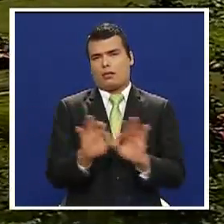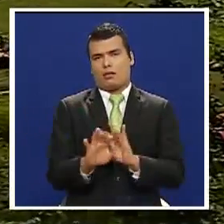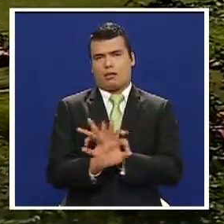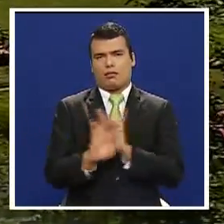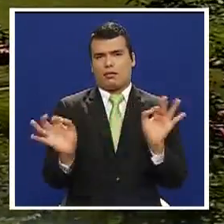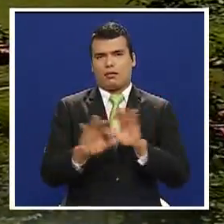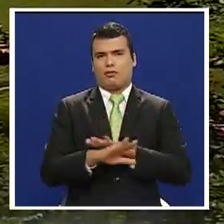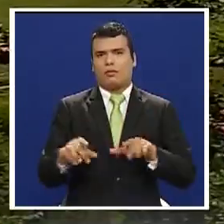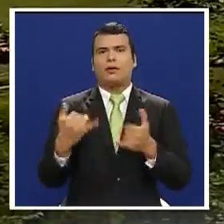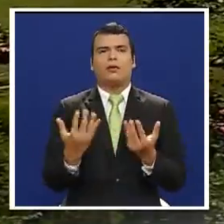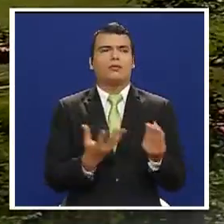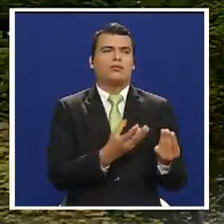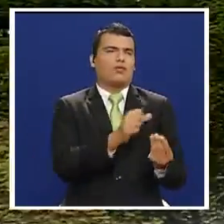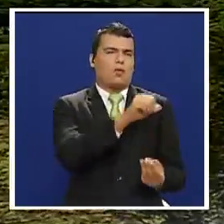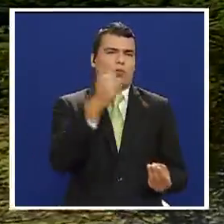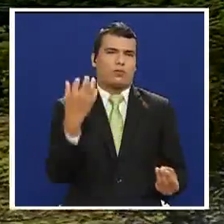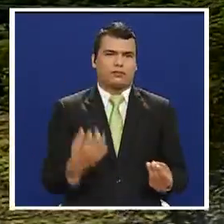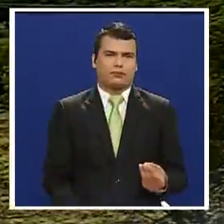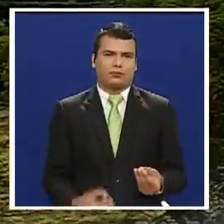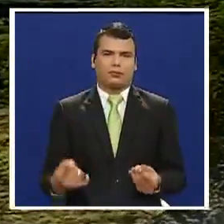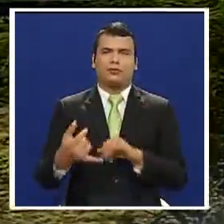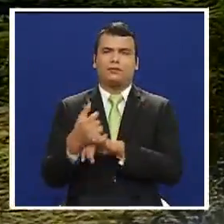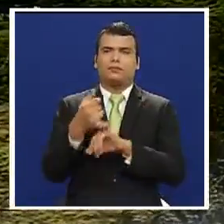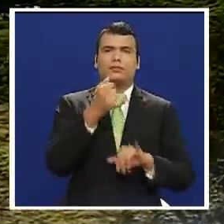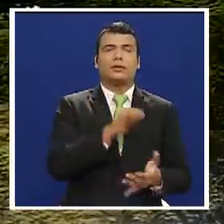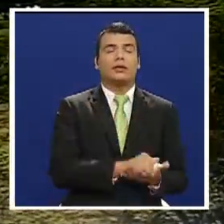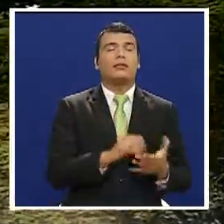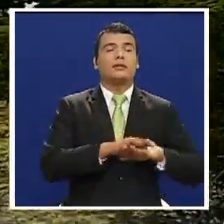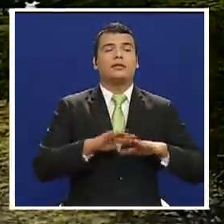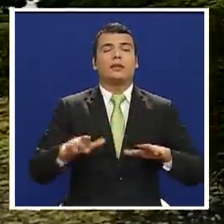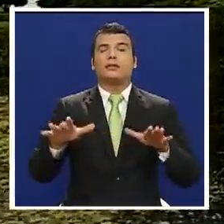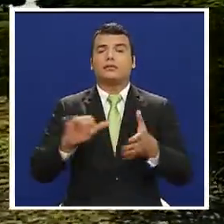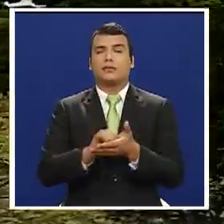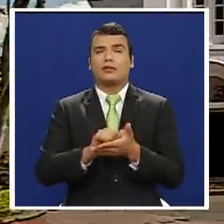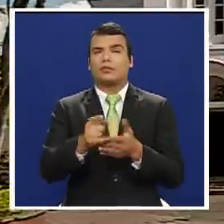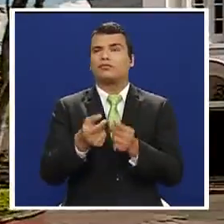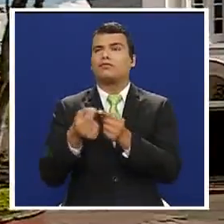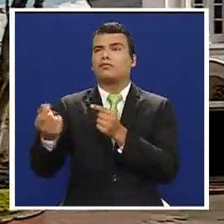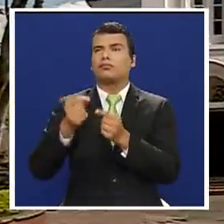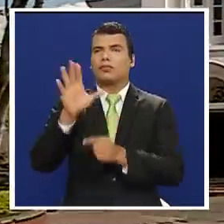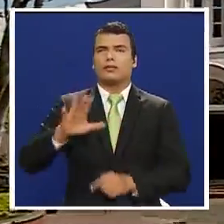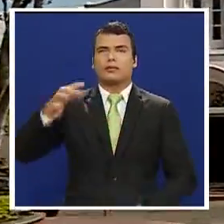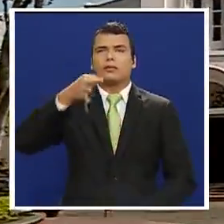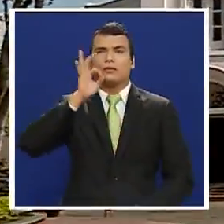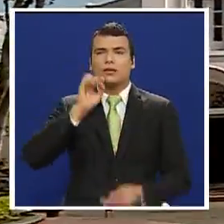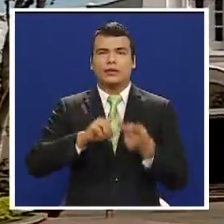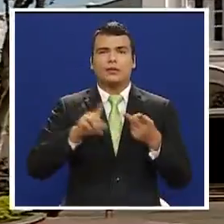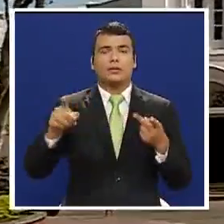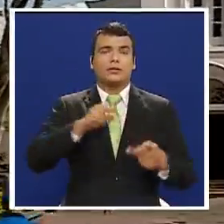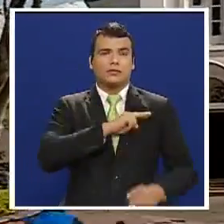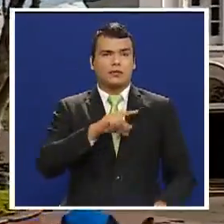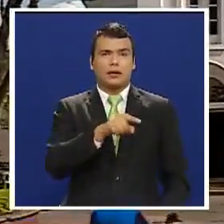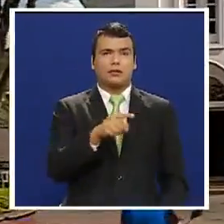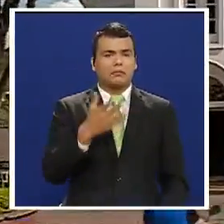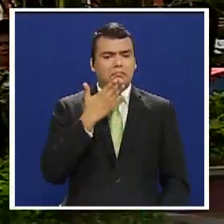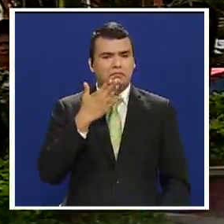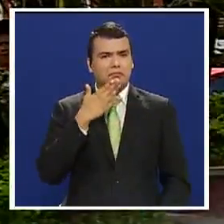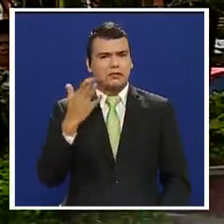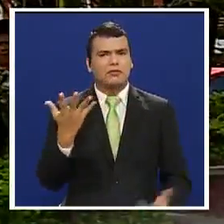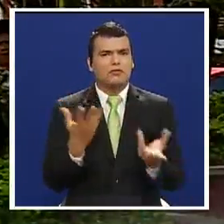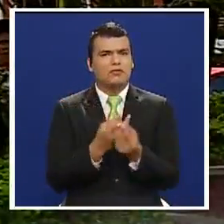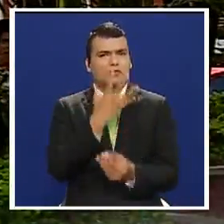medio de la inseguridad que no cede en el municipio, piden mayores medidas de seguridad por parte de las autoridades para ponerle freno a la ola de violencia. Hay